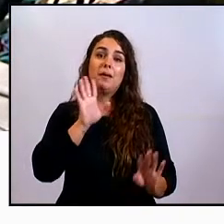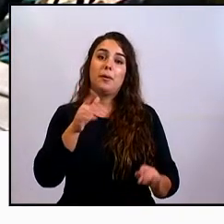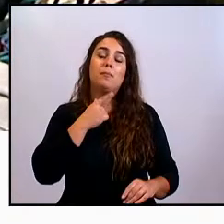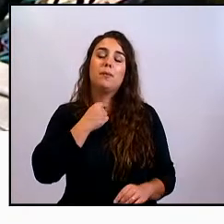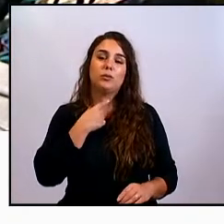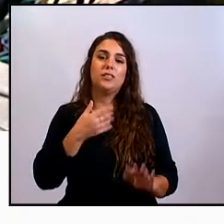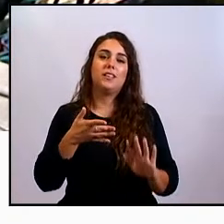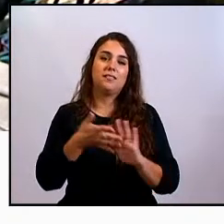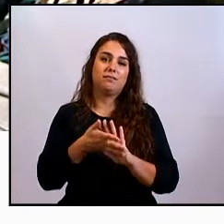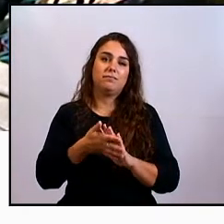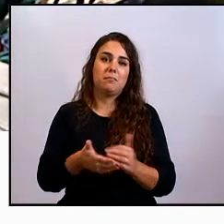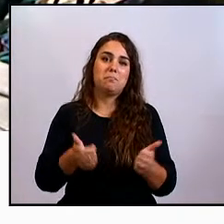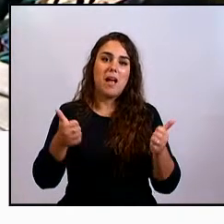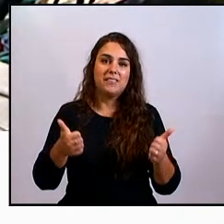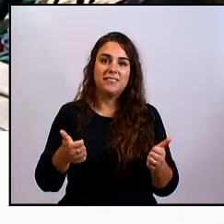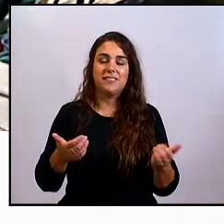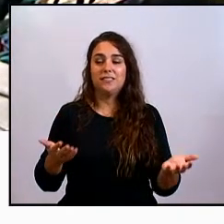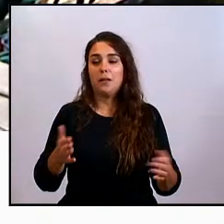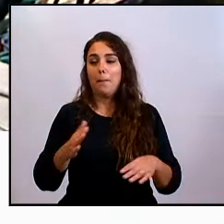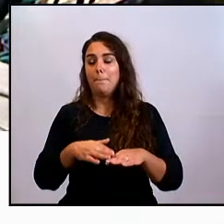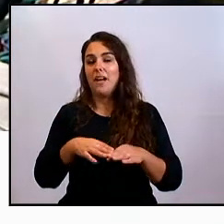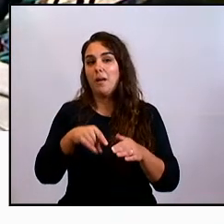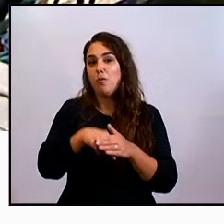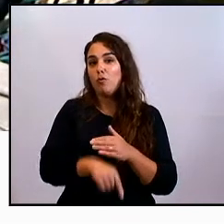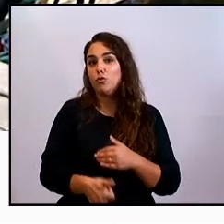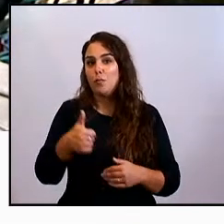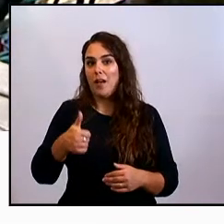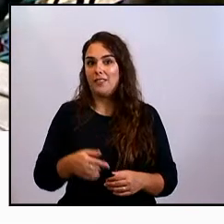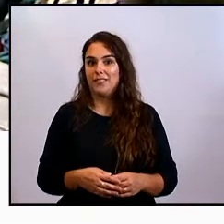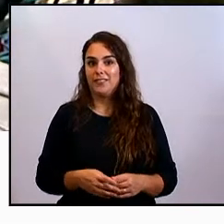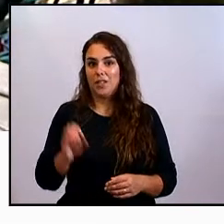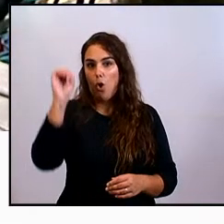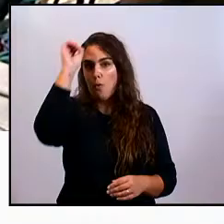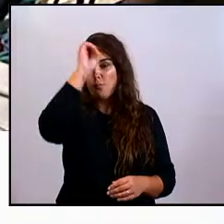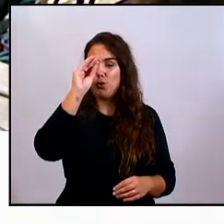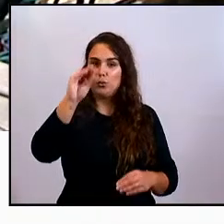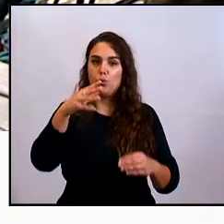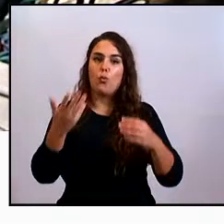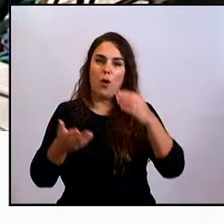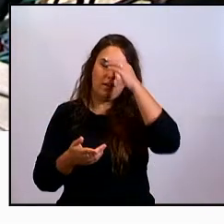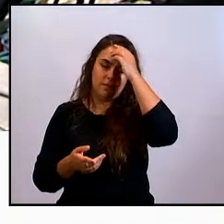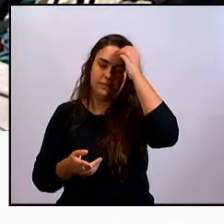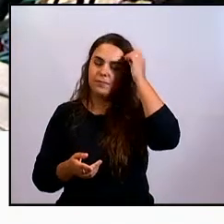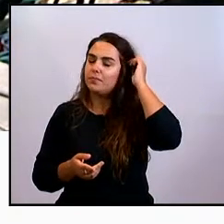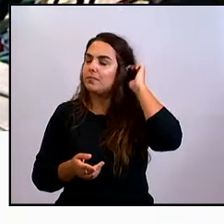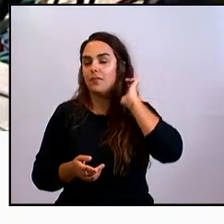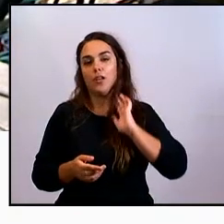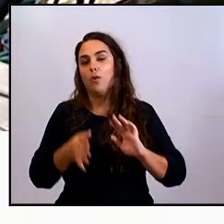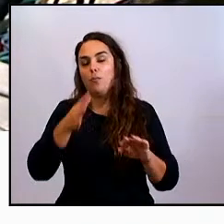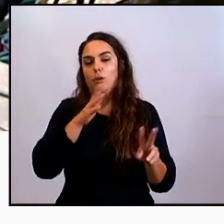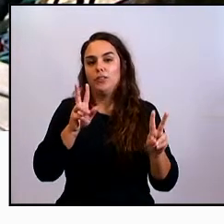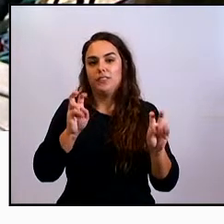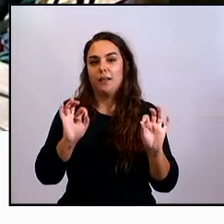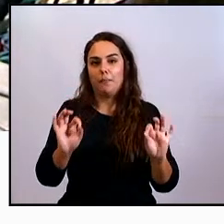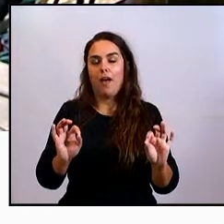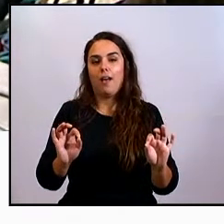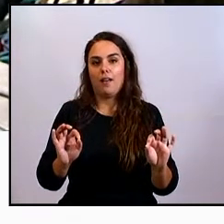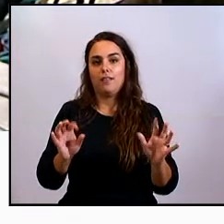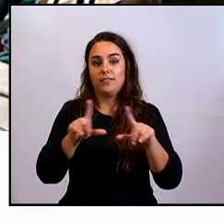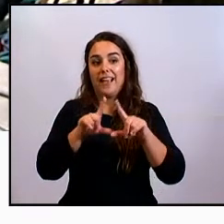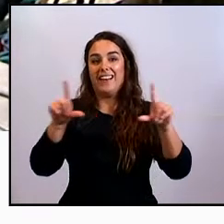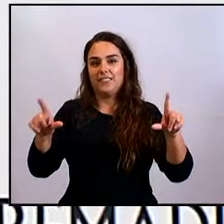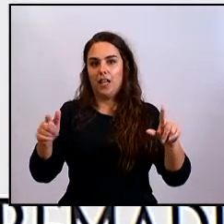lo verbalizara de nuevo y ampliara un poquito pues, ese parecer por parte del Ejecutivo Regional respecto a ese